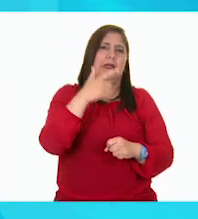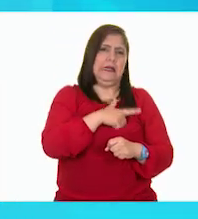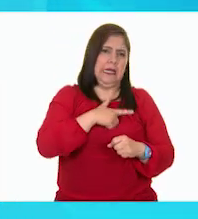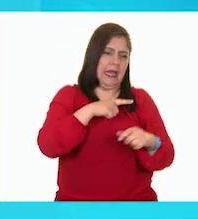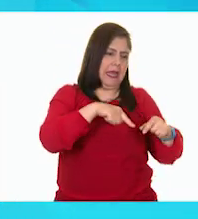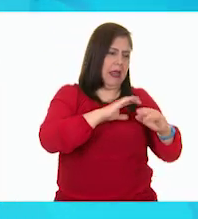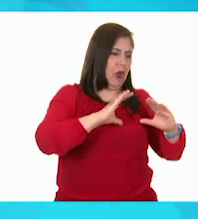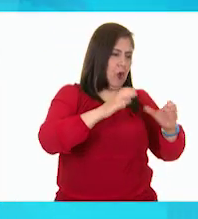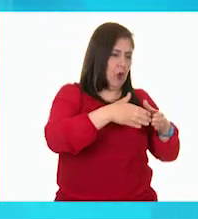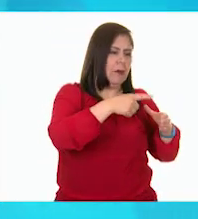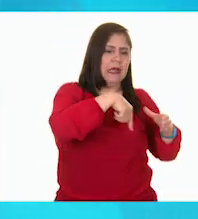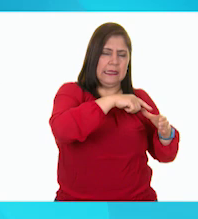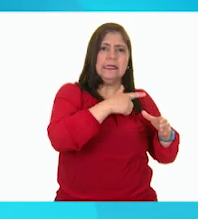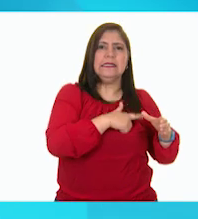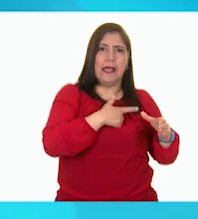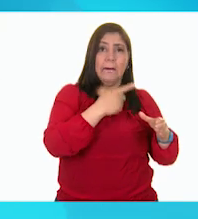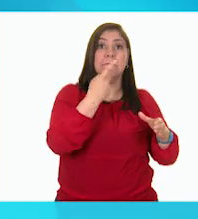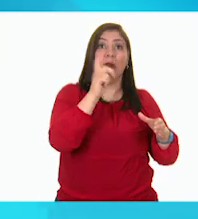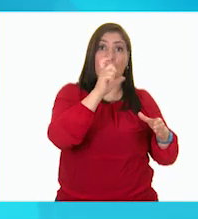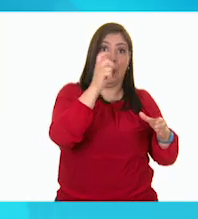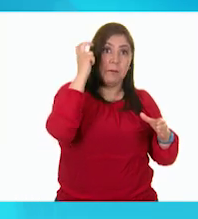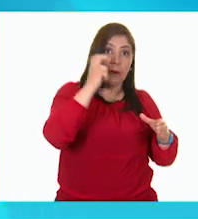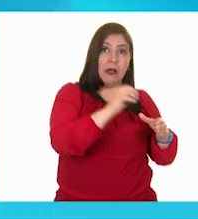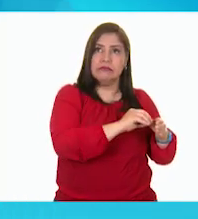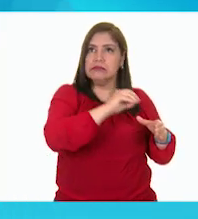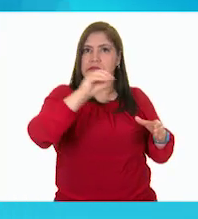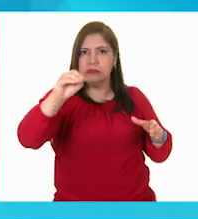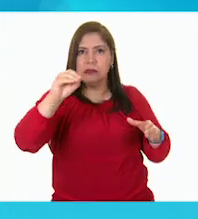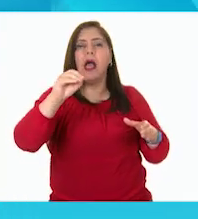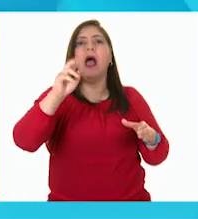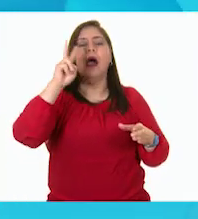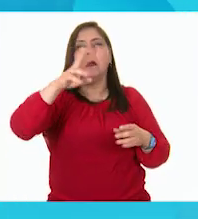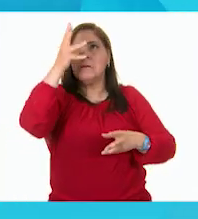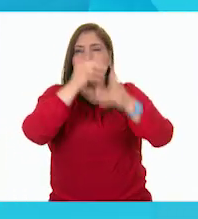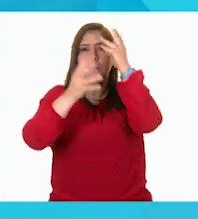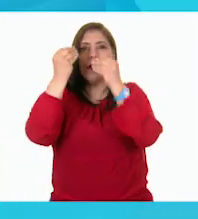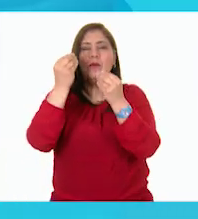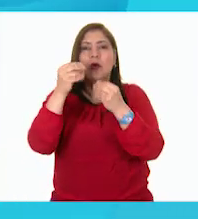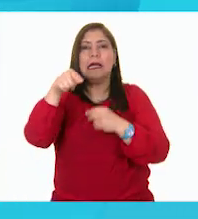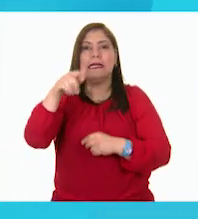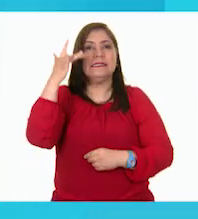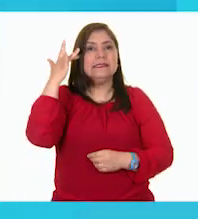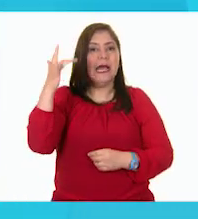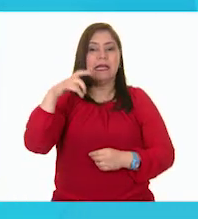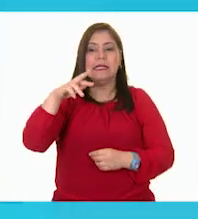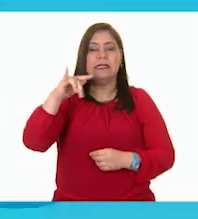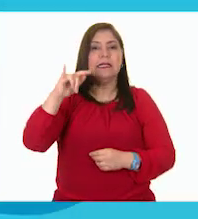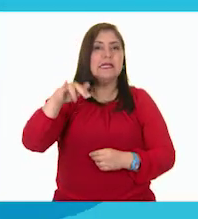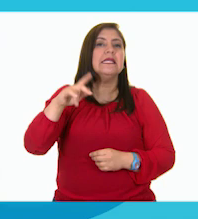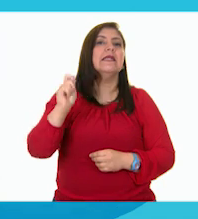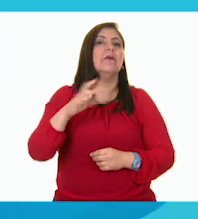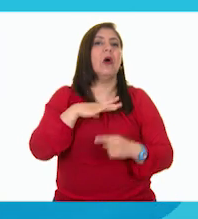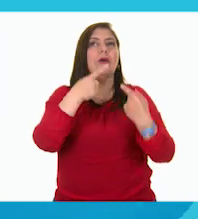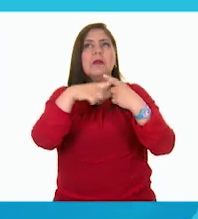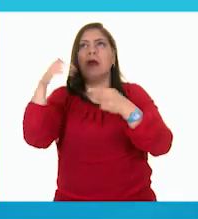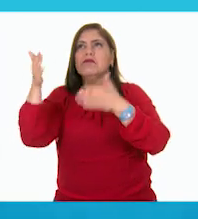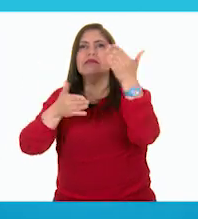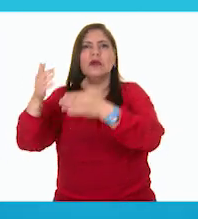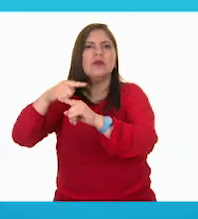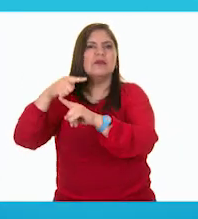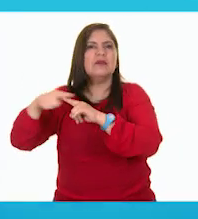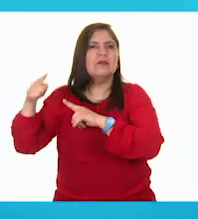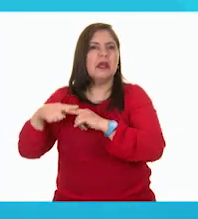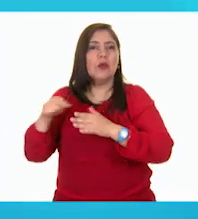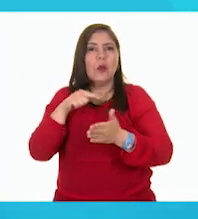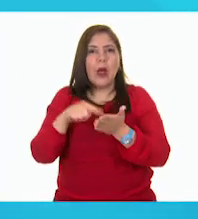que aprende mucho si se va de viaje con su familia. En San Quintín va a la escuela con muchos niños que son de otros lugares y que hablan